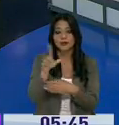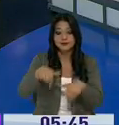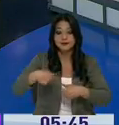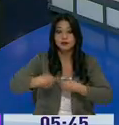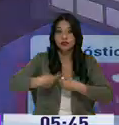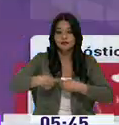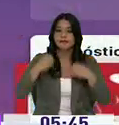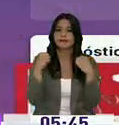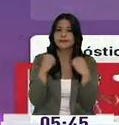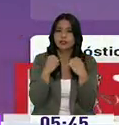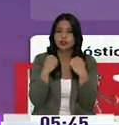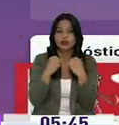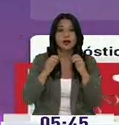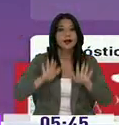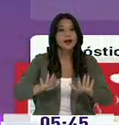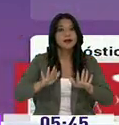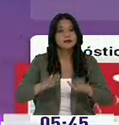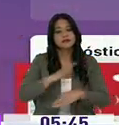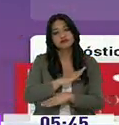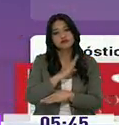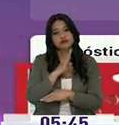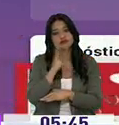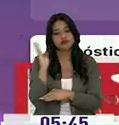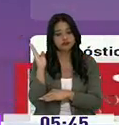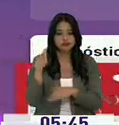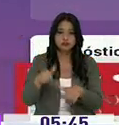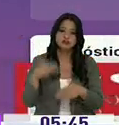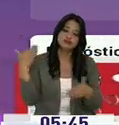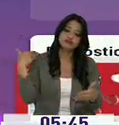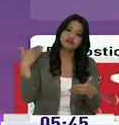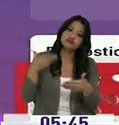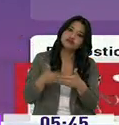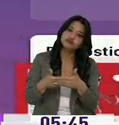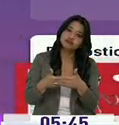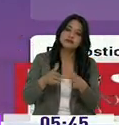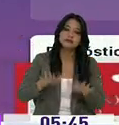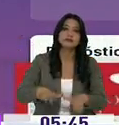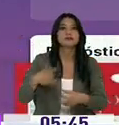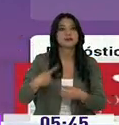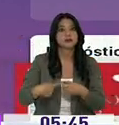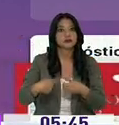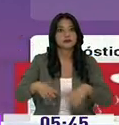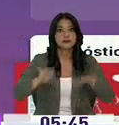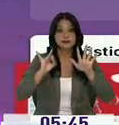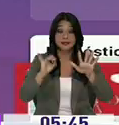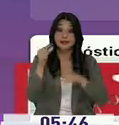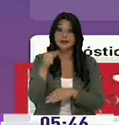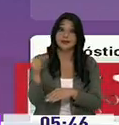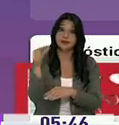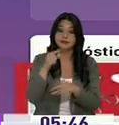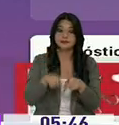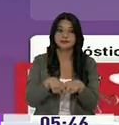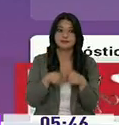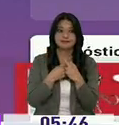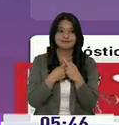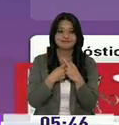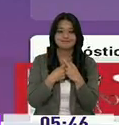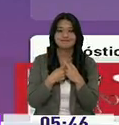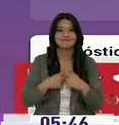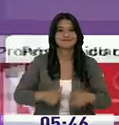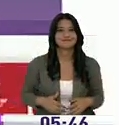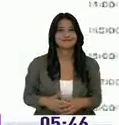que es un poco la tónica regular de nuestra ciudad, 7 grados centígrados, ahí lo estamos viendo